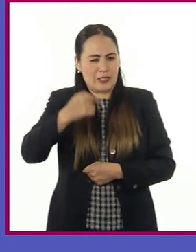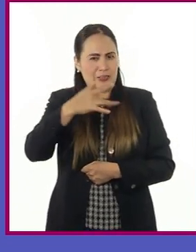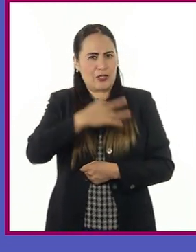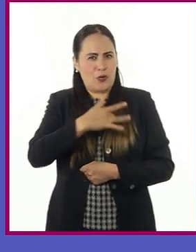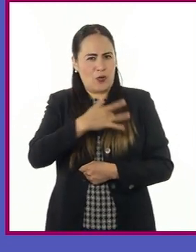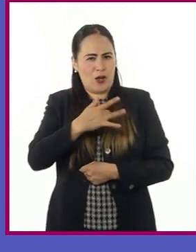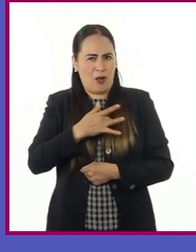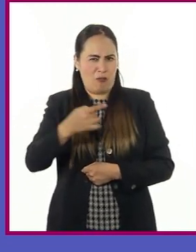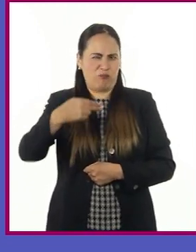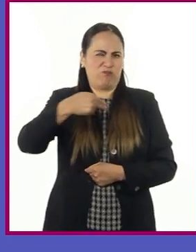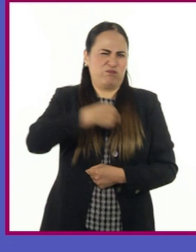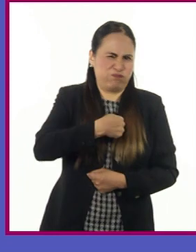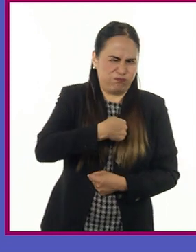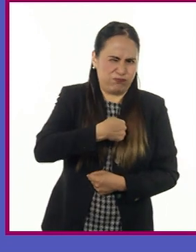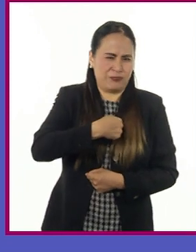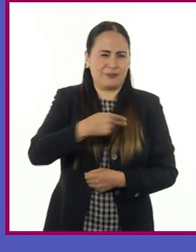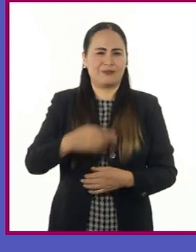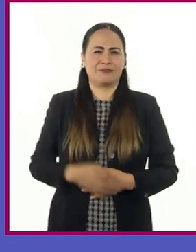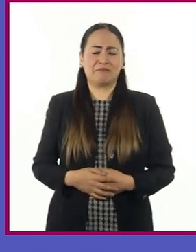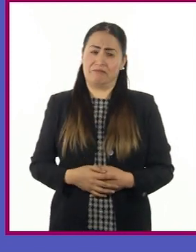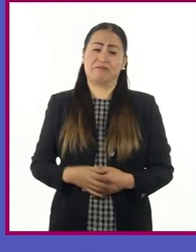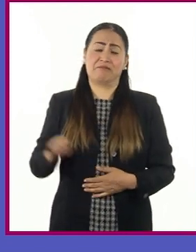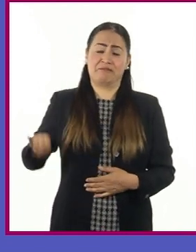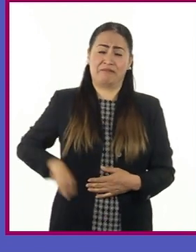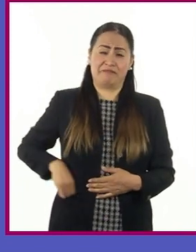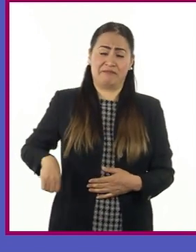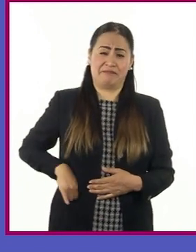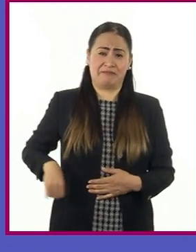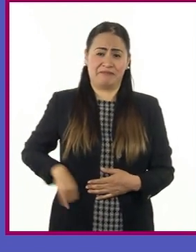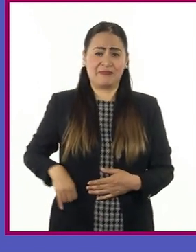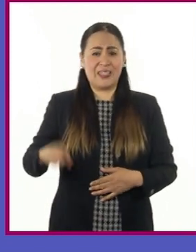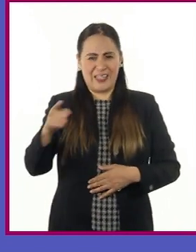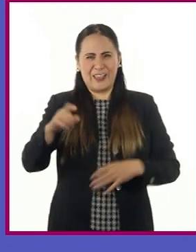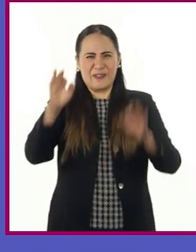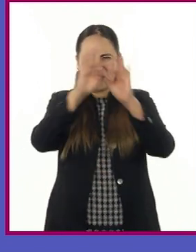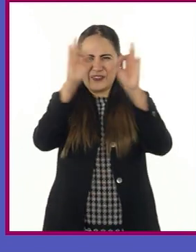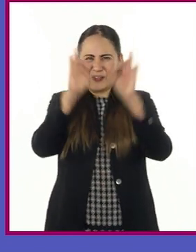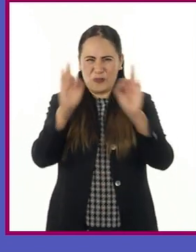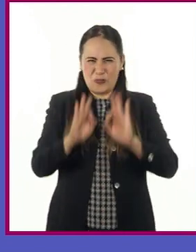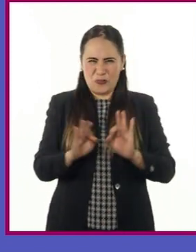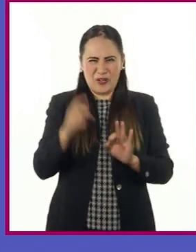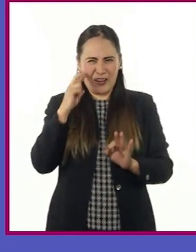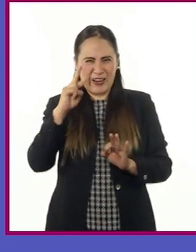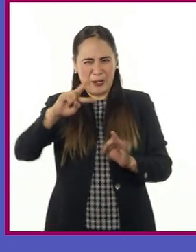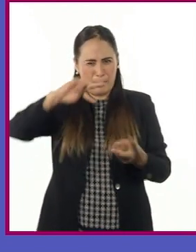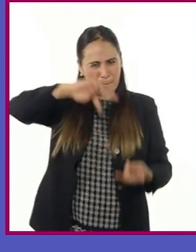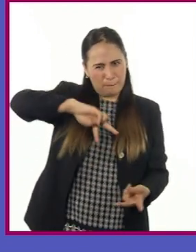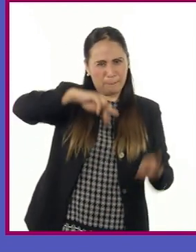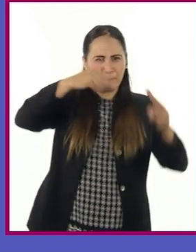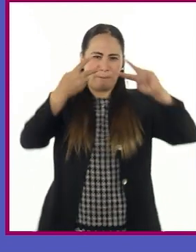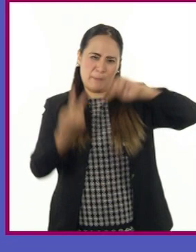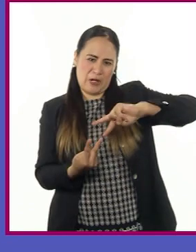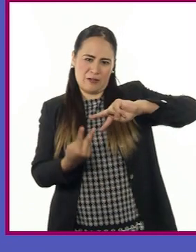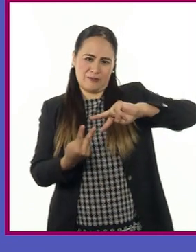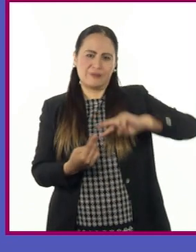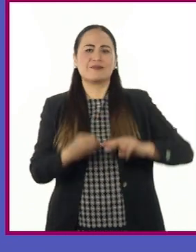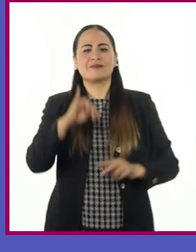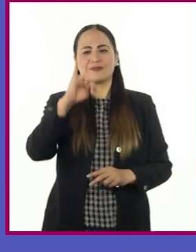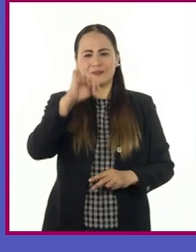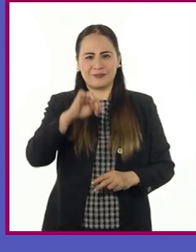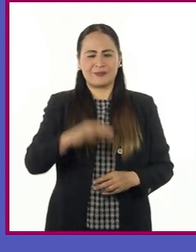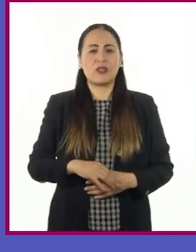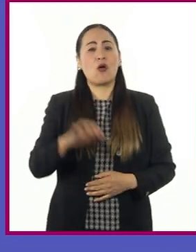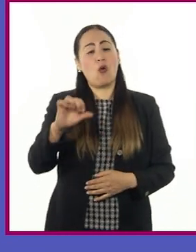corazón. Qué interesante, porque la forma refleja el texto al revés. Así es.